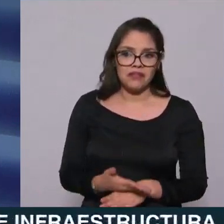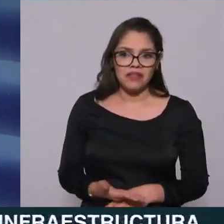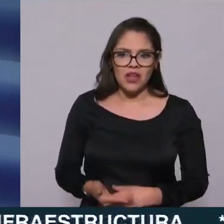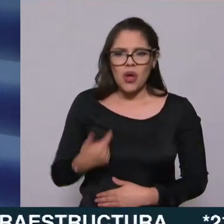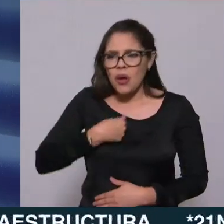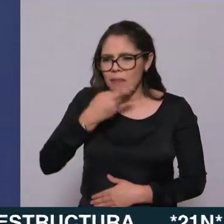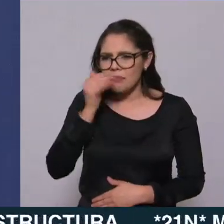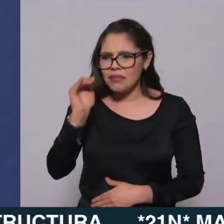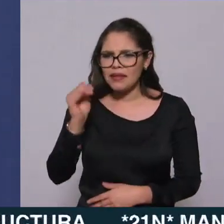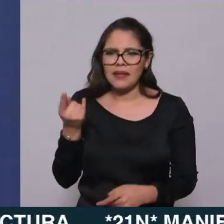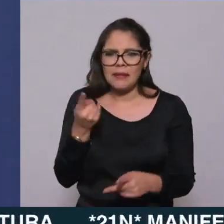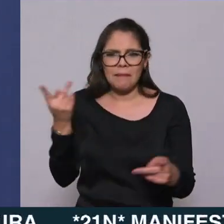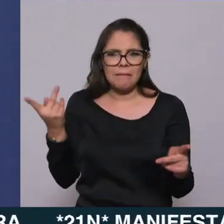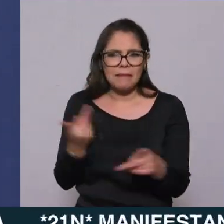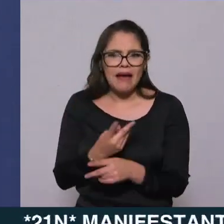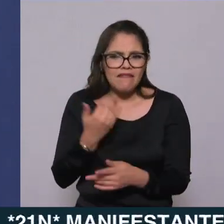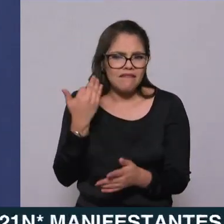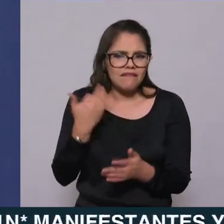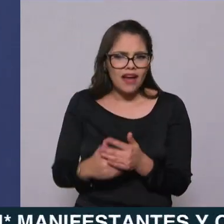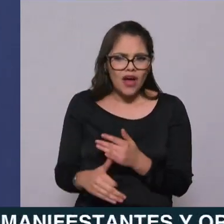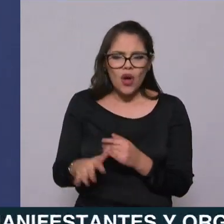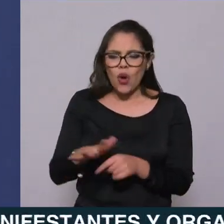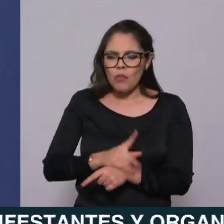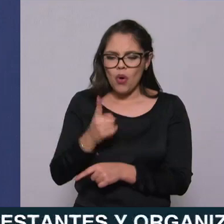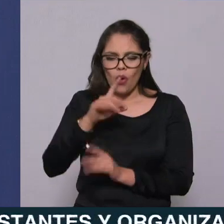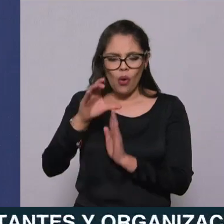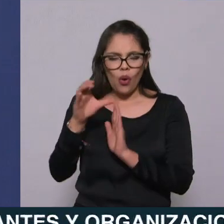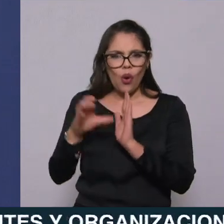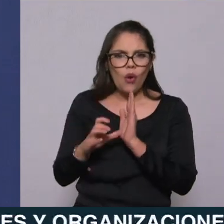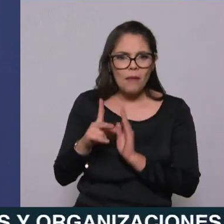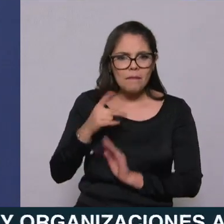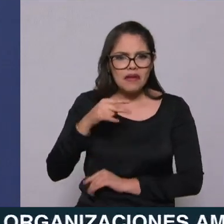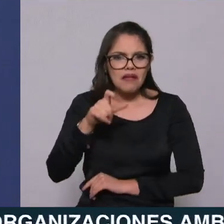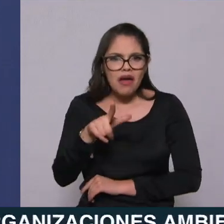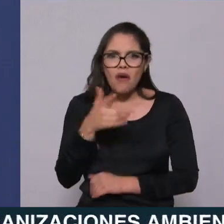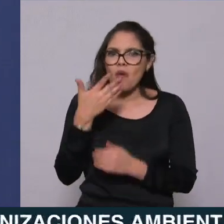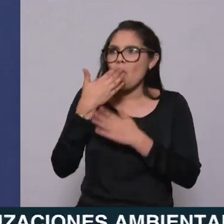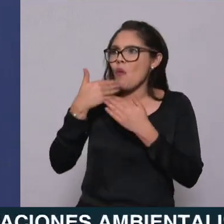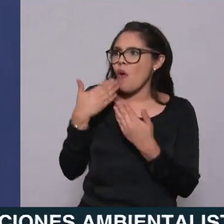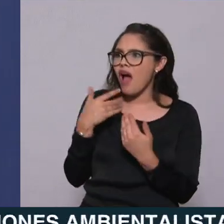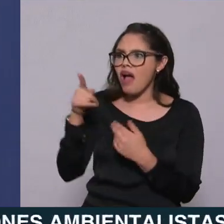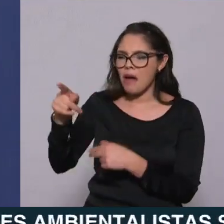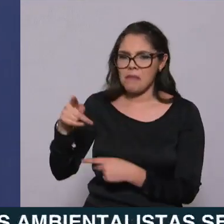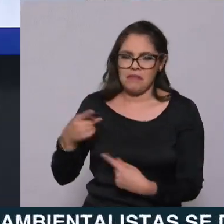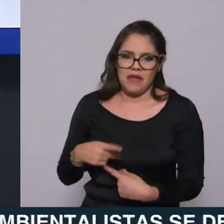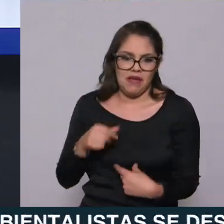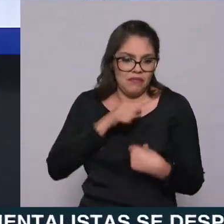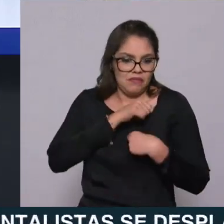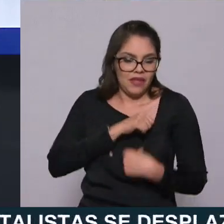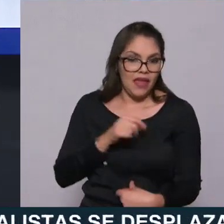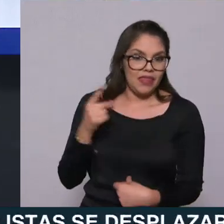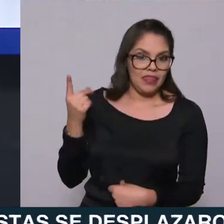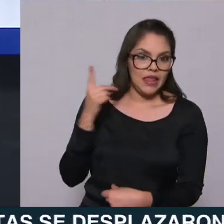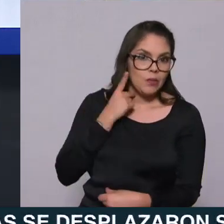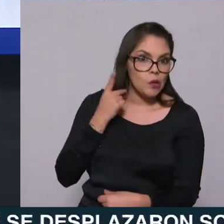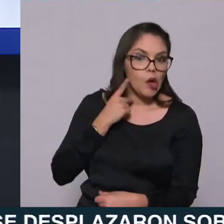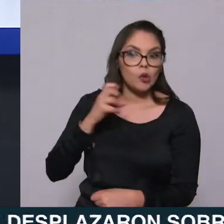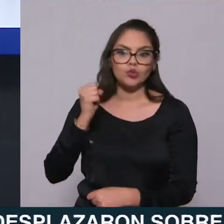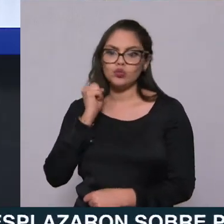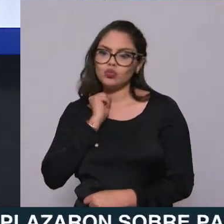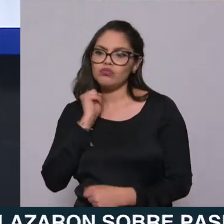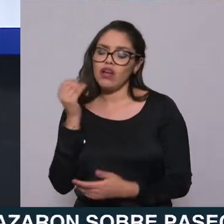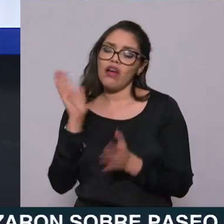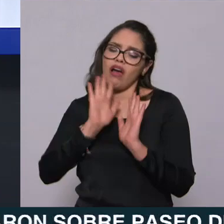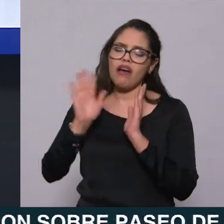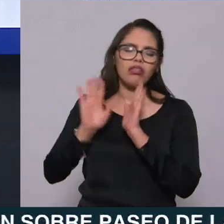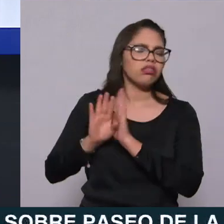no hay estos códigos penales que lo marquen? ¿Se deberá a intereses por parte de legisladores que no quieren ver el problema, o que de pronto digan, bueno,